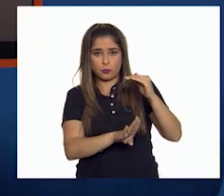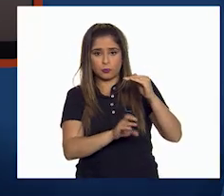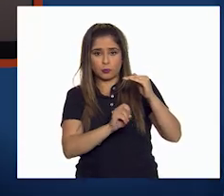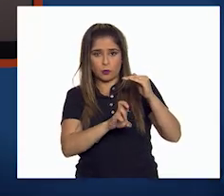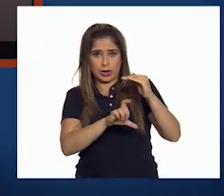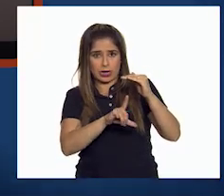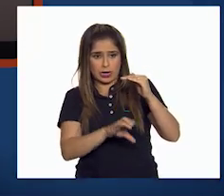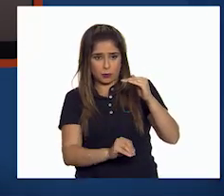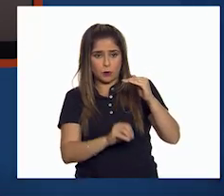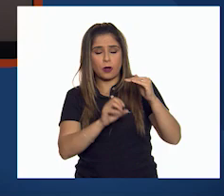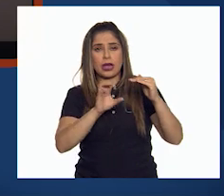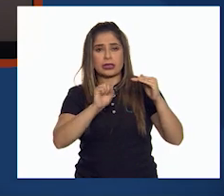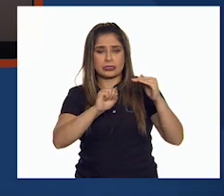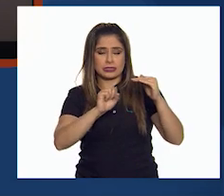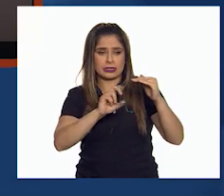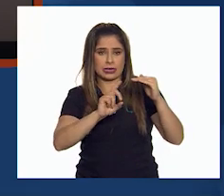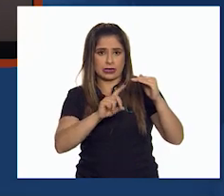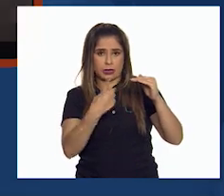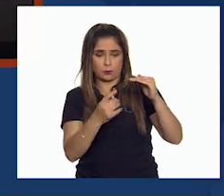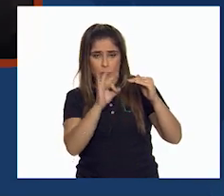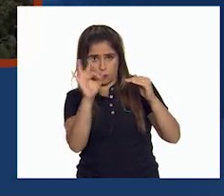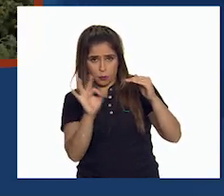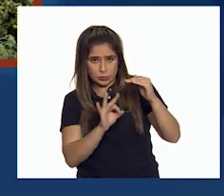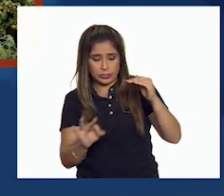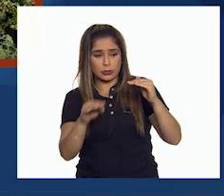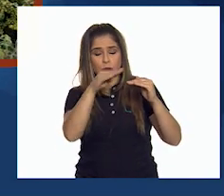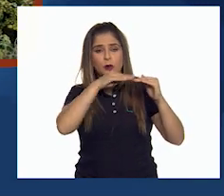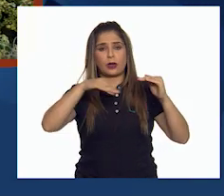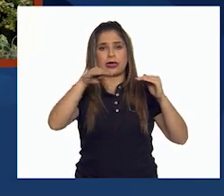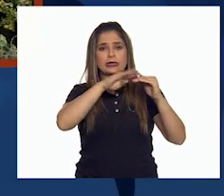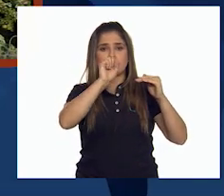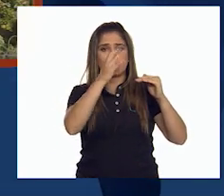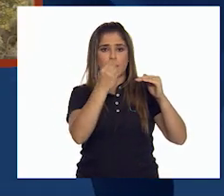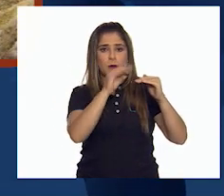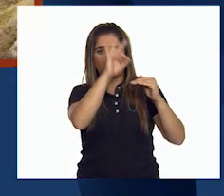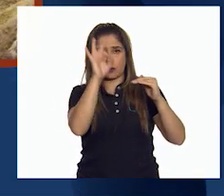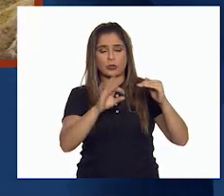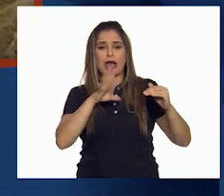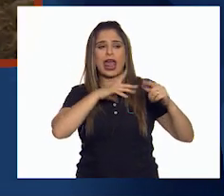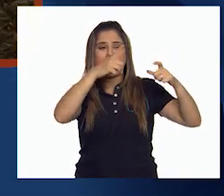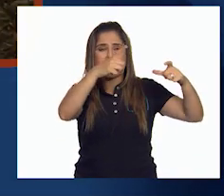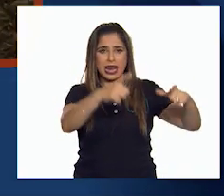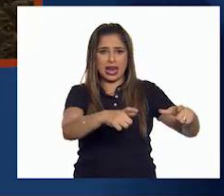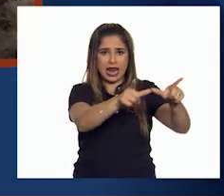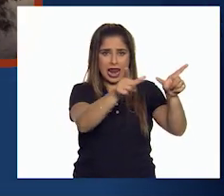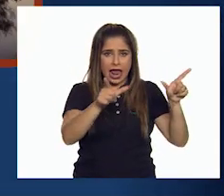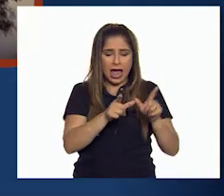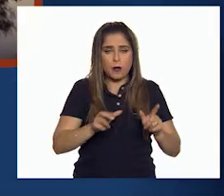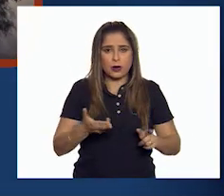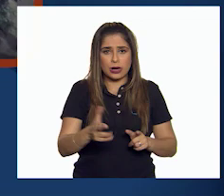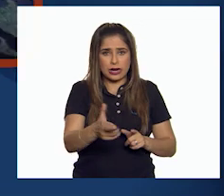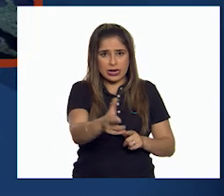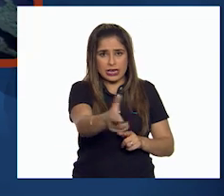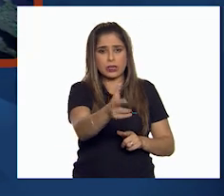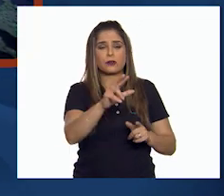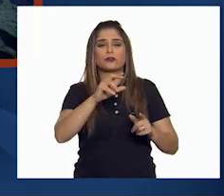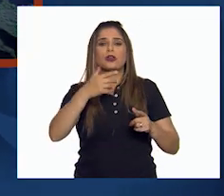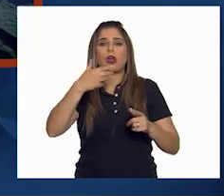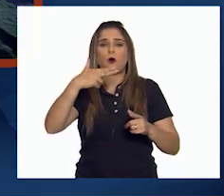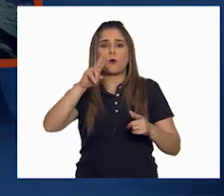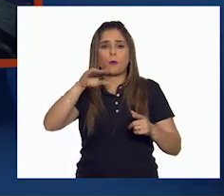encuentra en el subsuelo y poco menos del 0.3% en lagos, ríos, arroyos, lagunas y